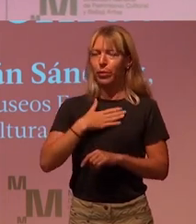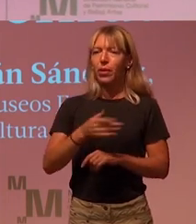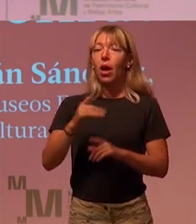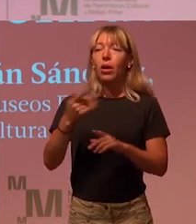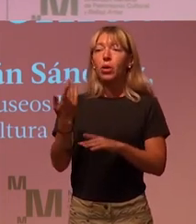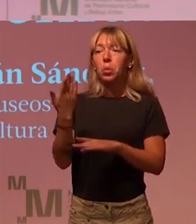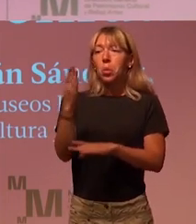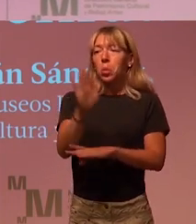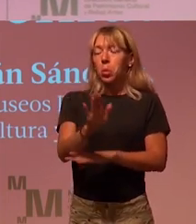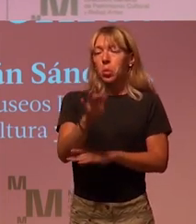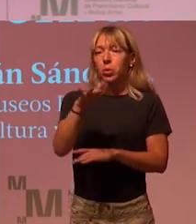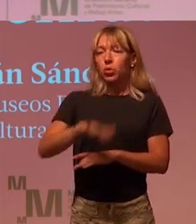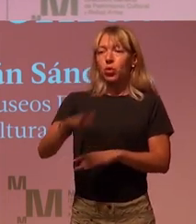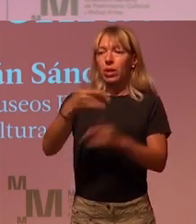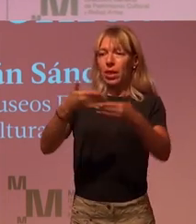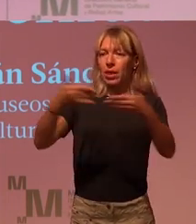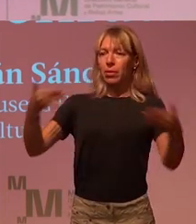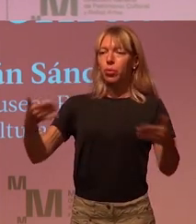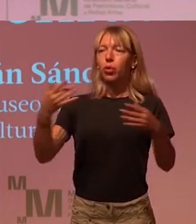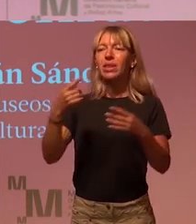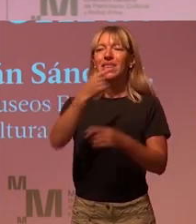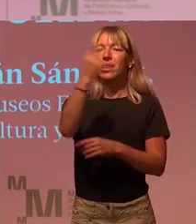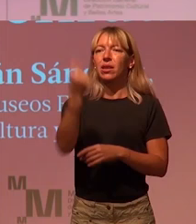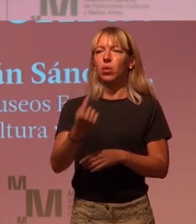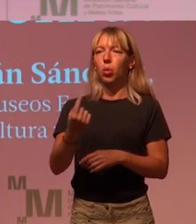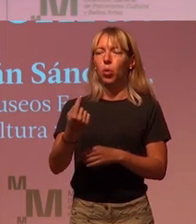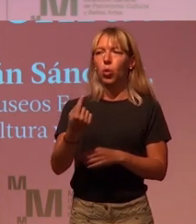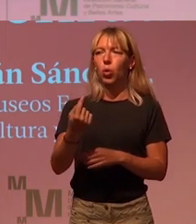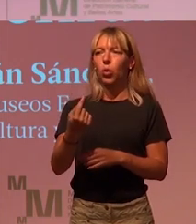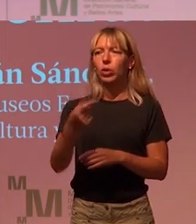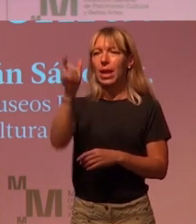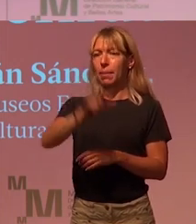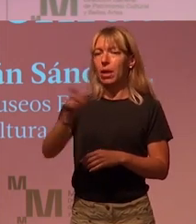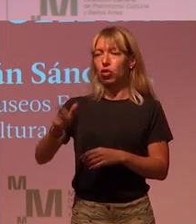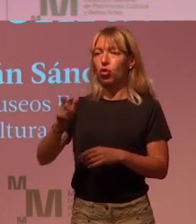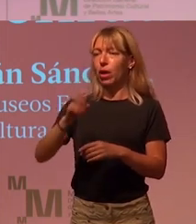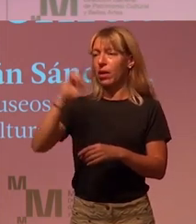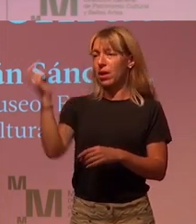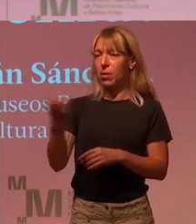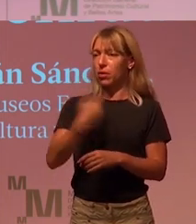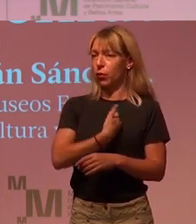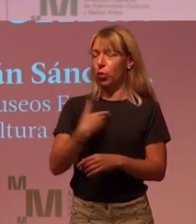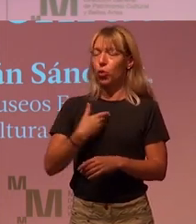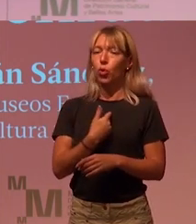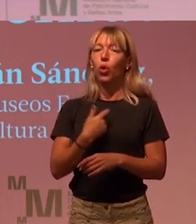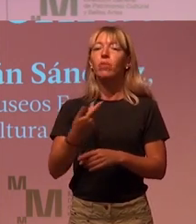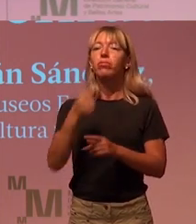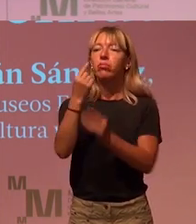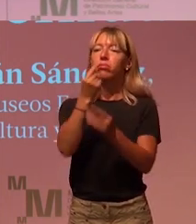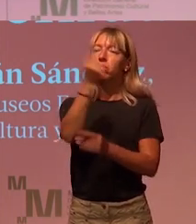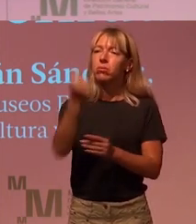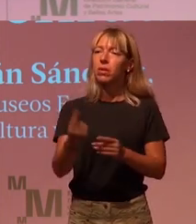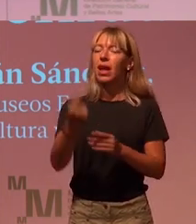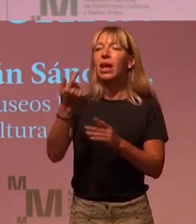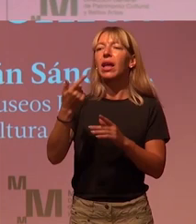muestra en la que se exponen los dibujos que personas con diversidad funcional han realizado